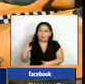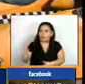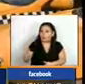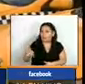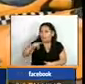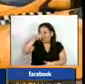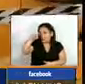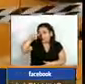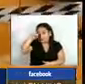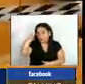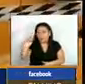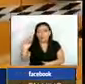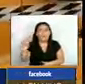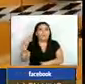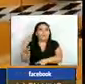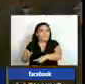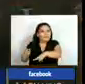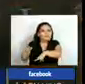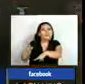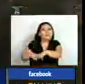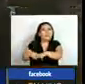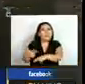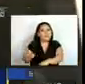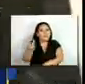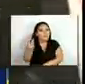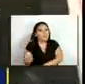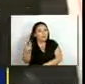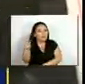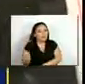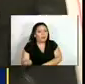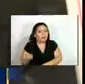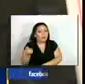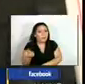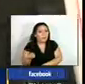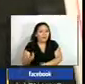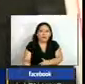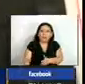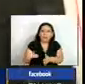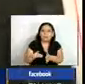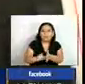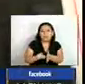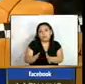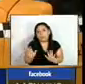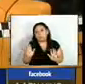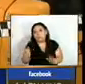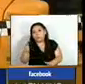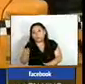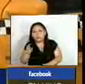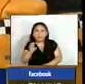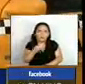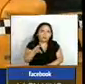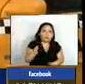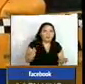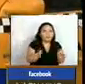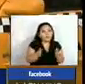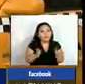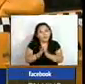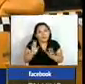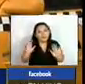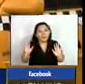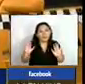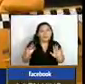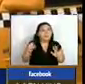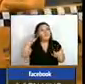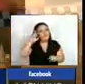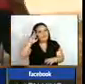taxis. A esto se le suma que en los próximos días se estarán habilitando algunas unidades de transporte público, lo que en